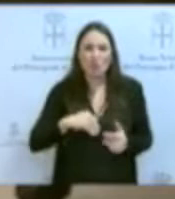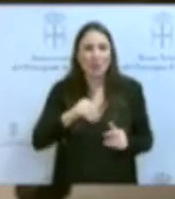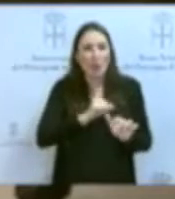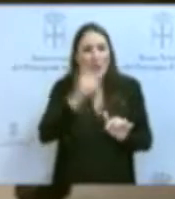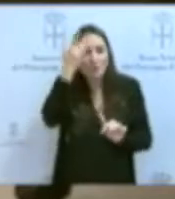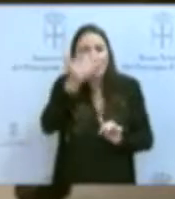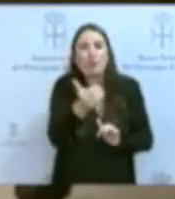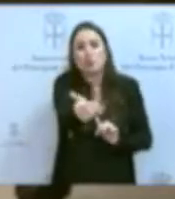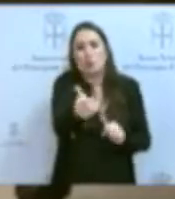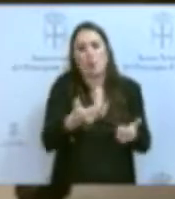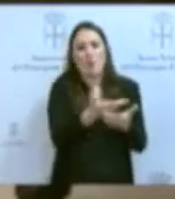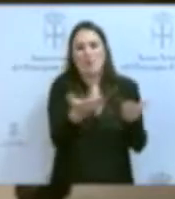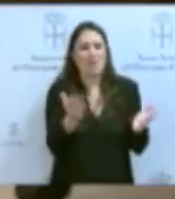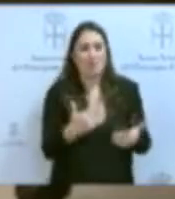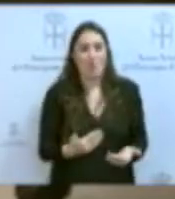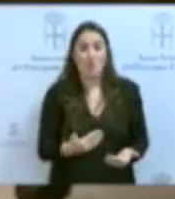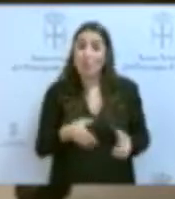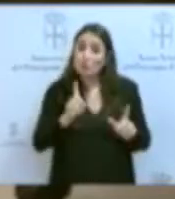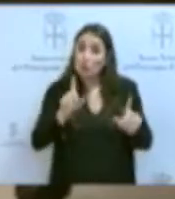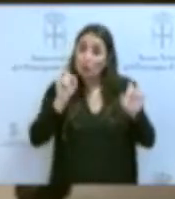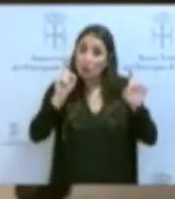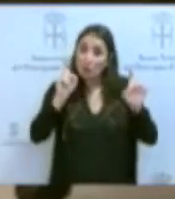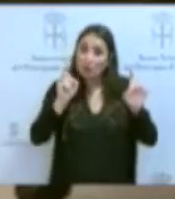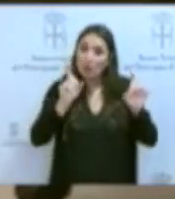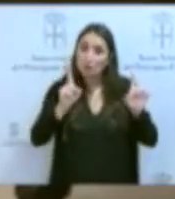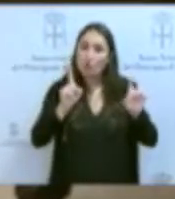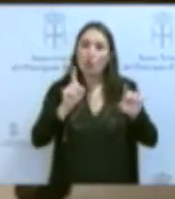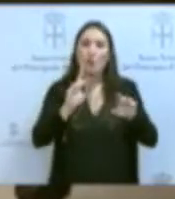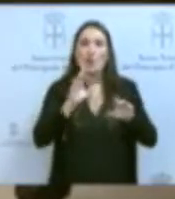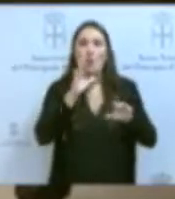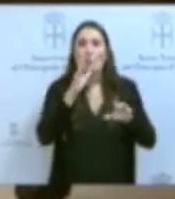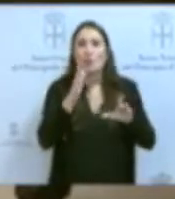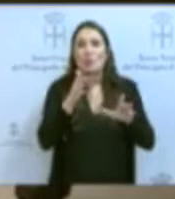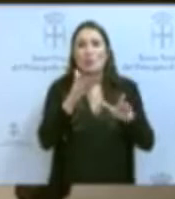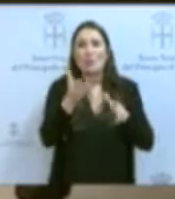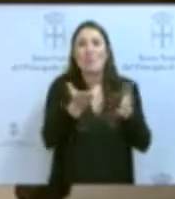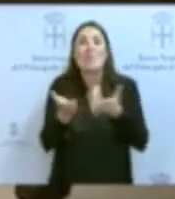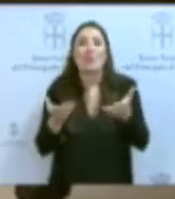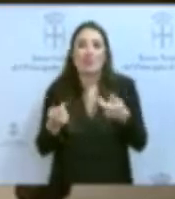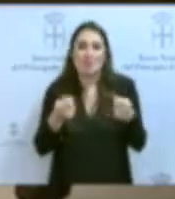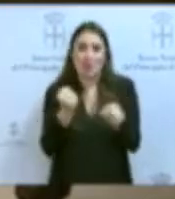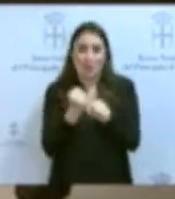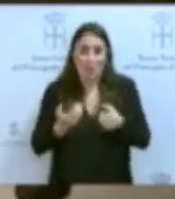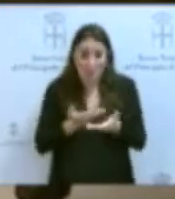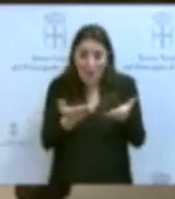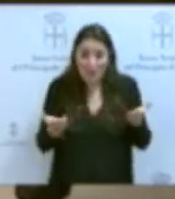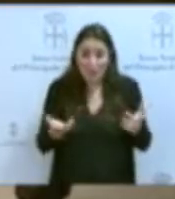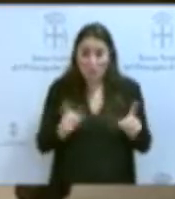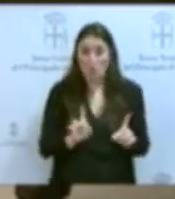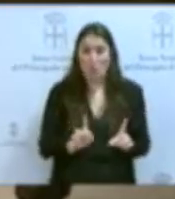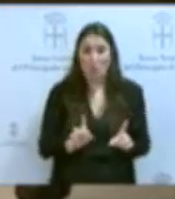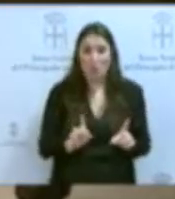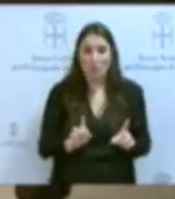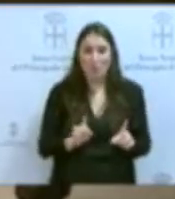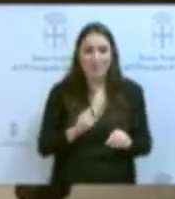educación ya no está simple y exclusivamente para responder a las demandas del mercado laboral, no estamos simple para crear